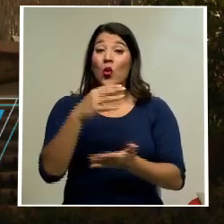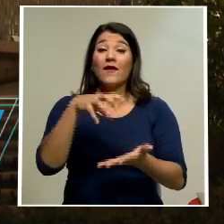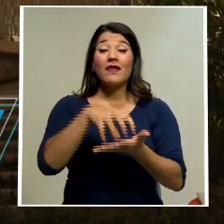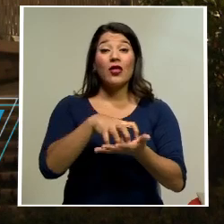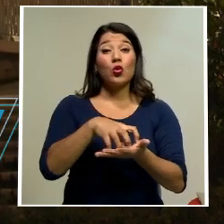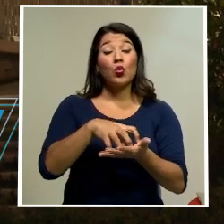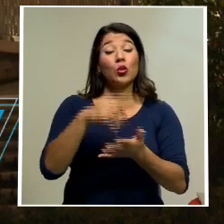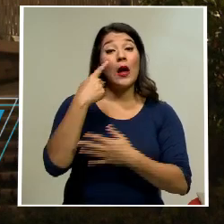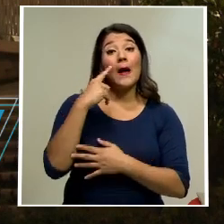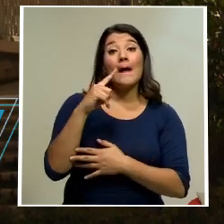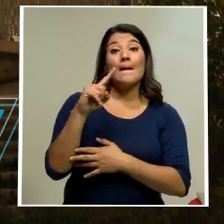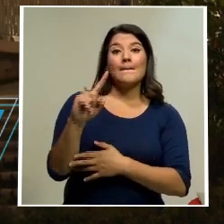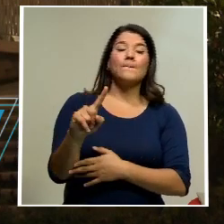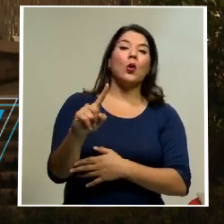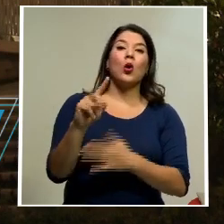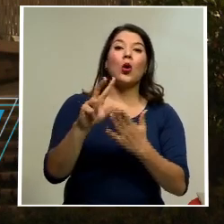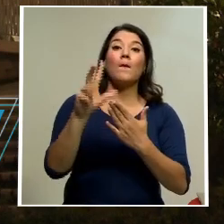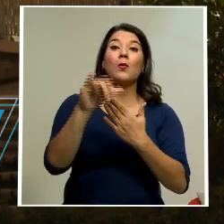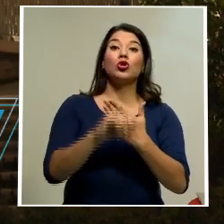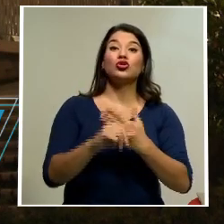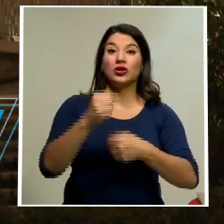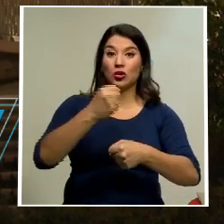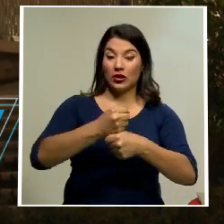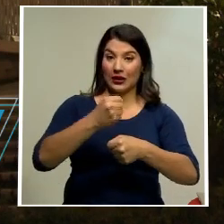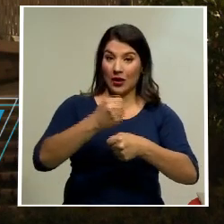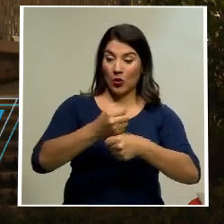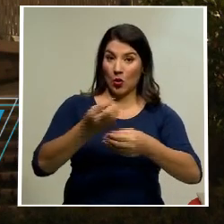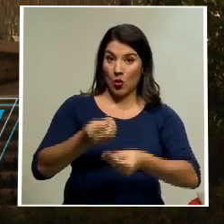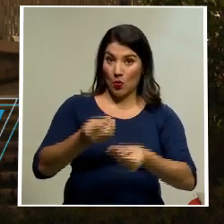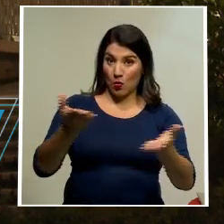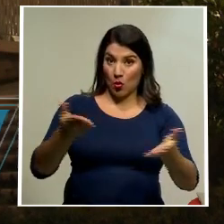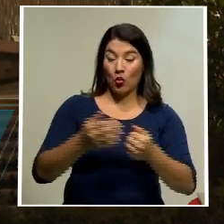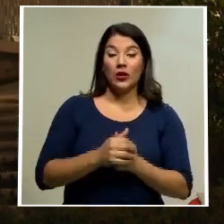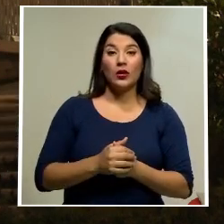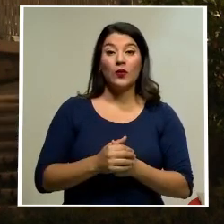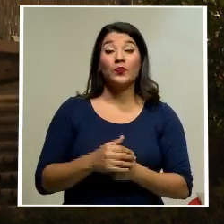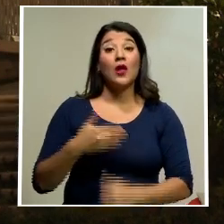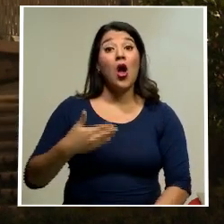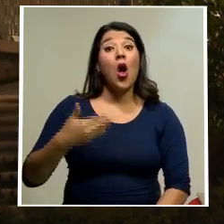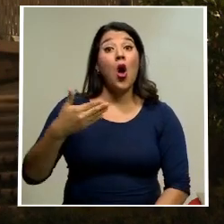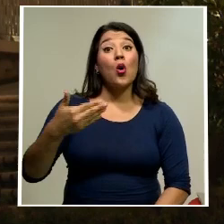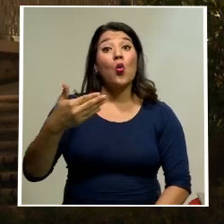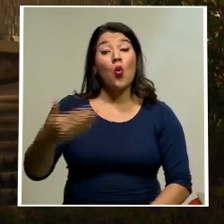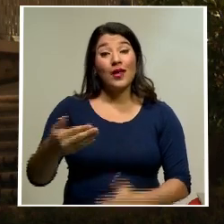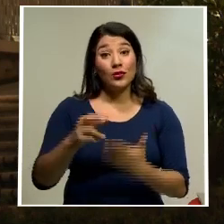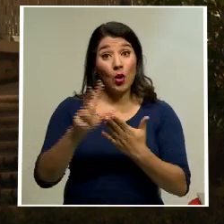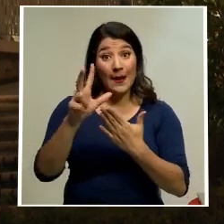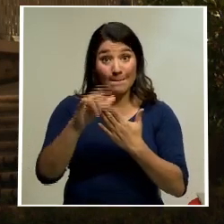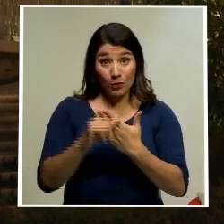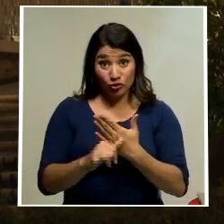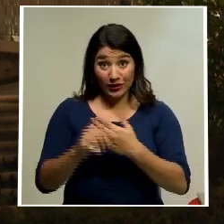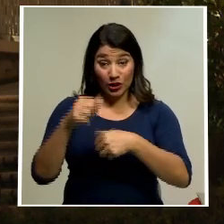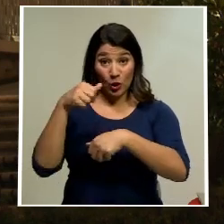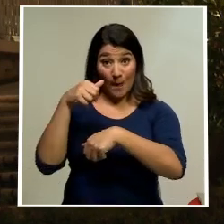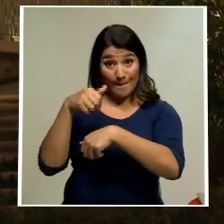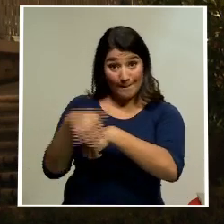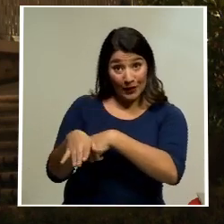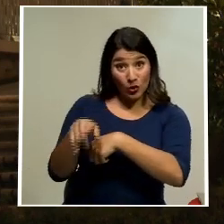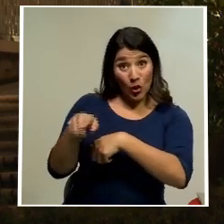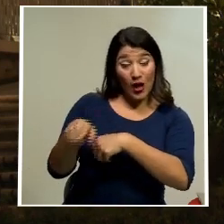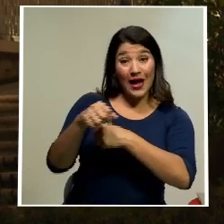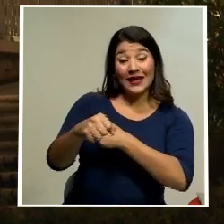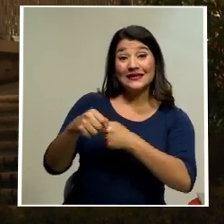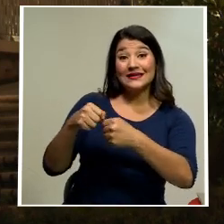del tema del proyecto de empleo público. Cuando el proyecto fue enviado a la